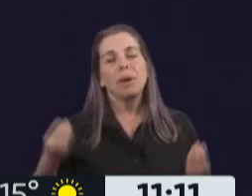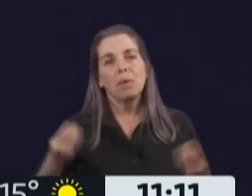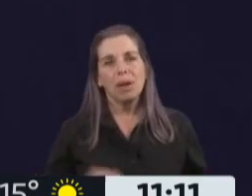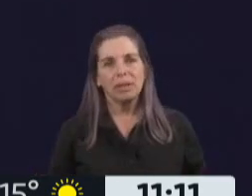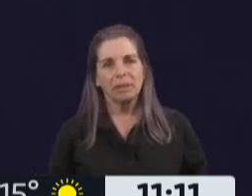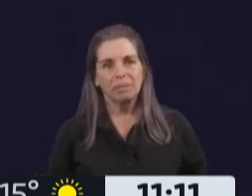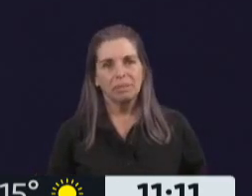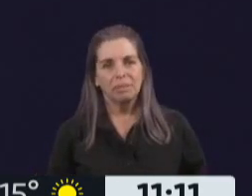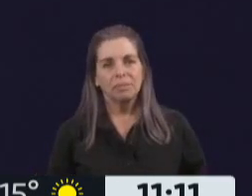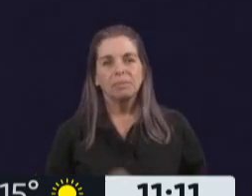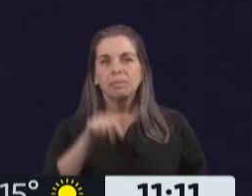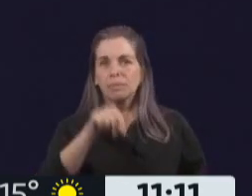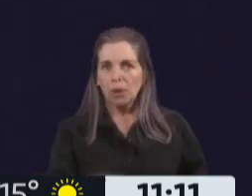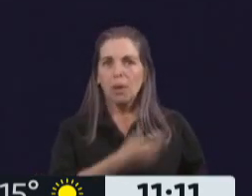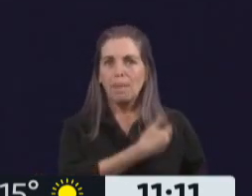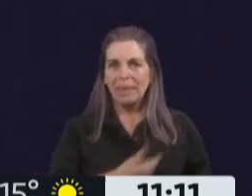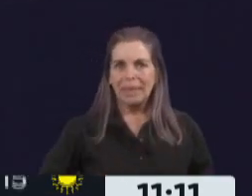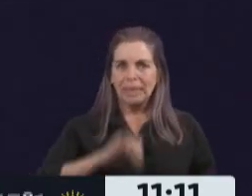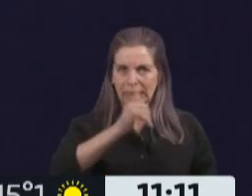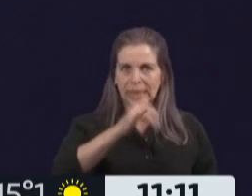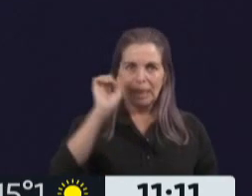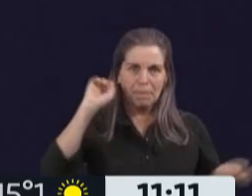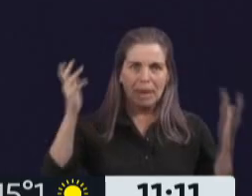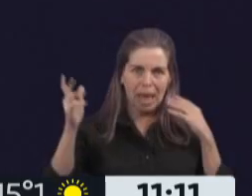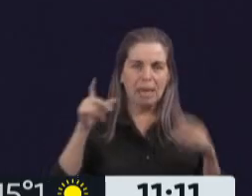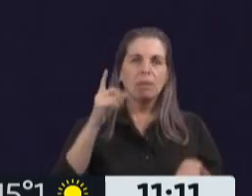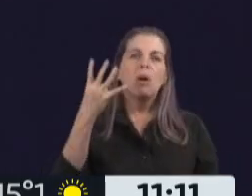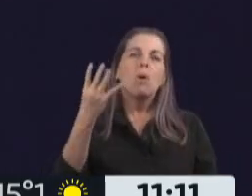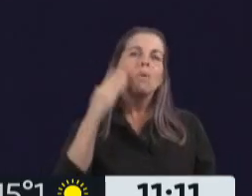Hoy la presencia del presidente va a ser a las 16 horas.